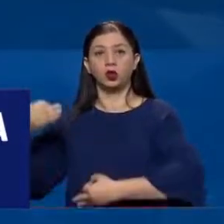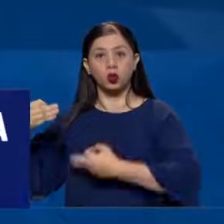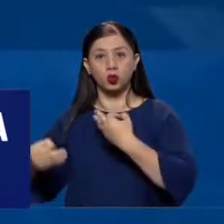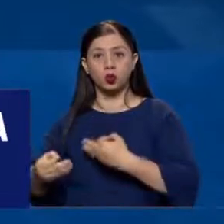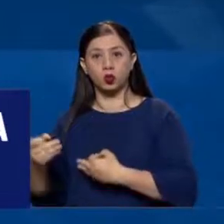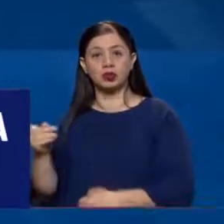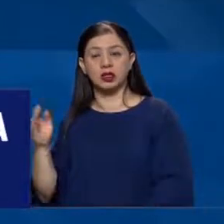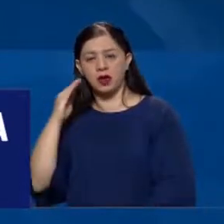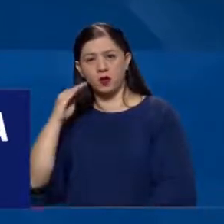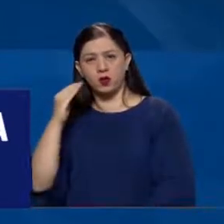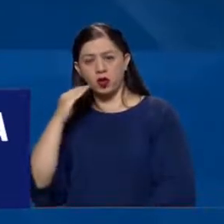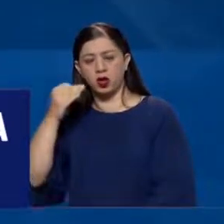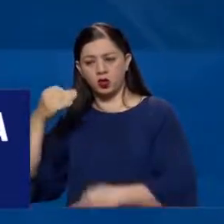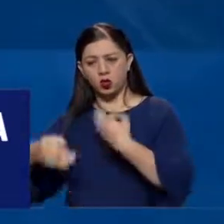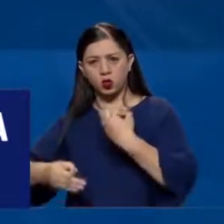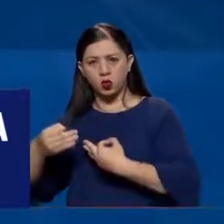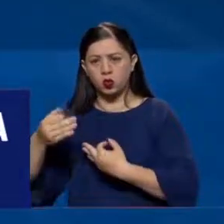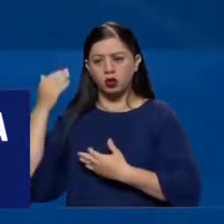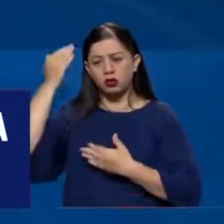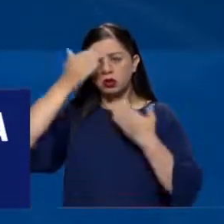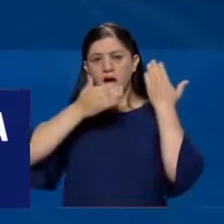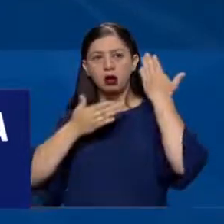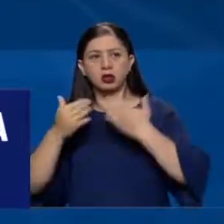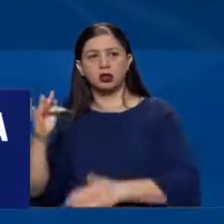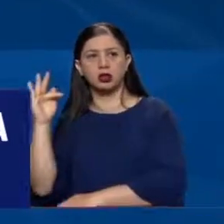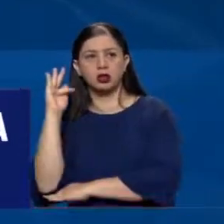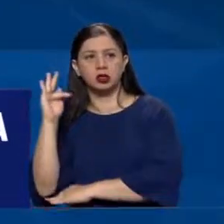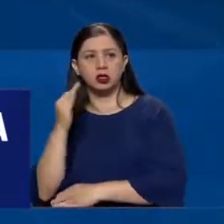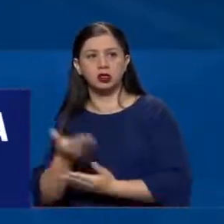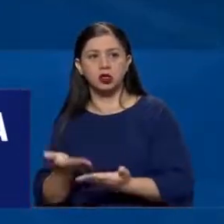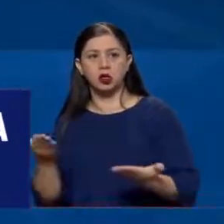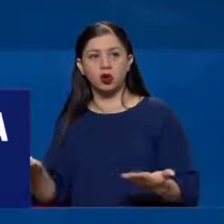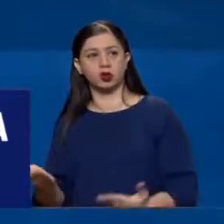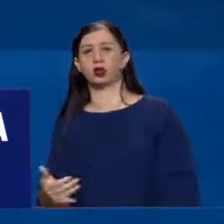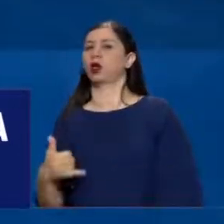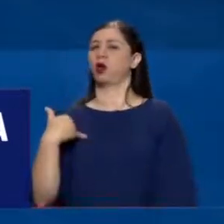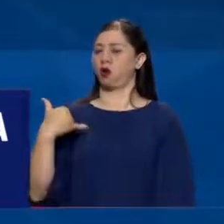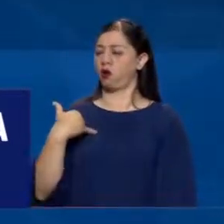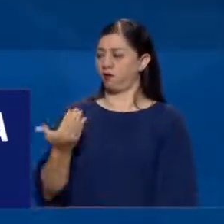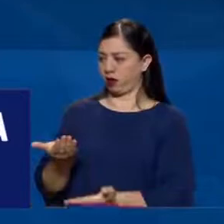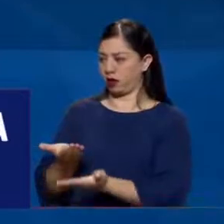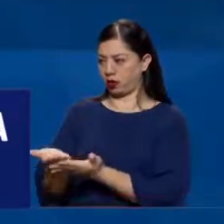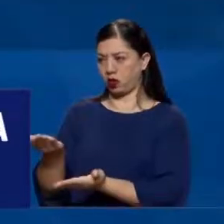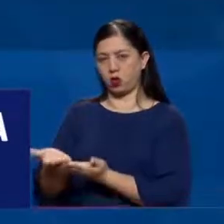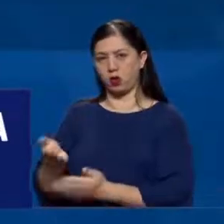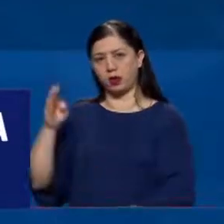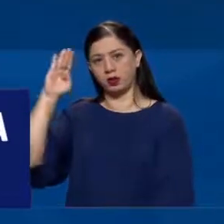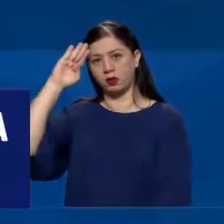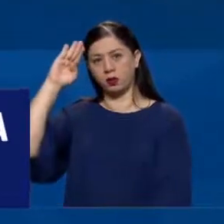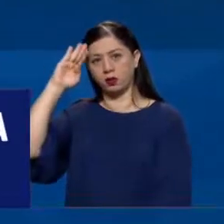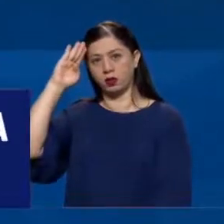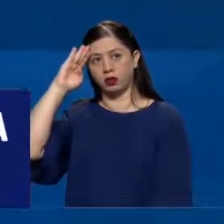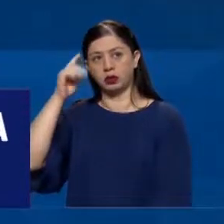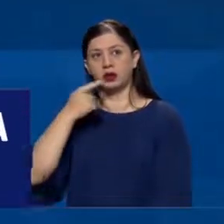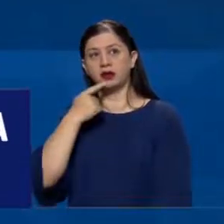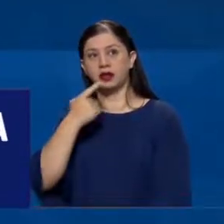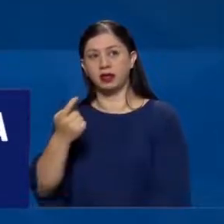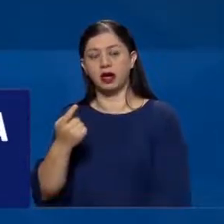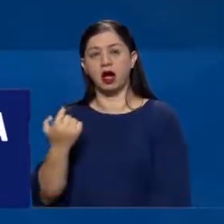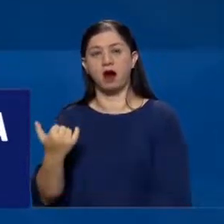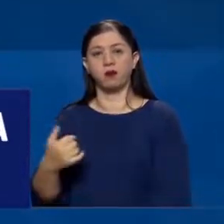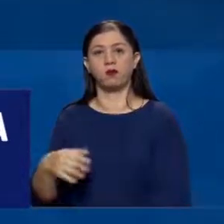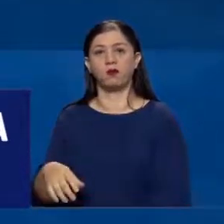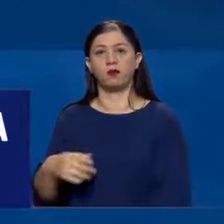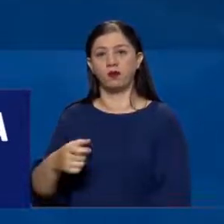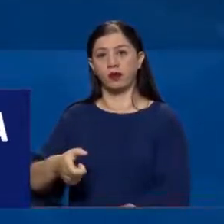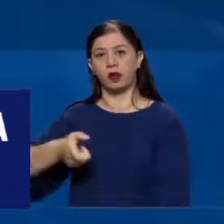Allí la jueza analizó las evidencias, los testimonios y demás, y el joven le recomendó a la policía, en ese momento tenía en custodia